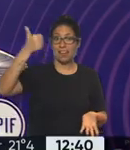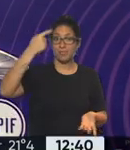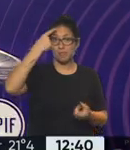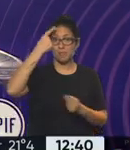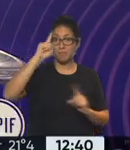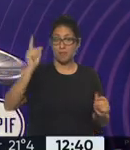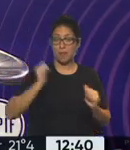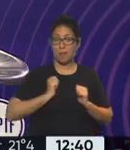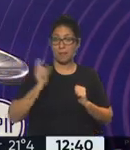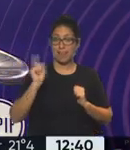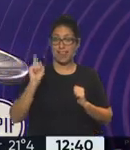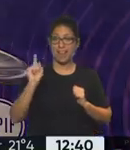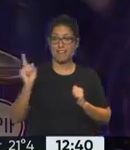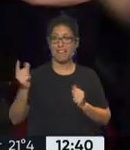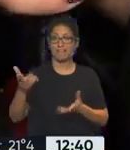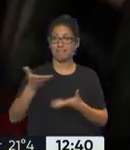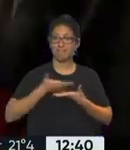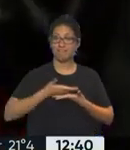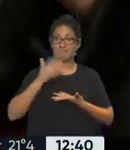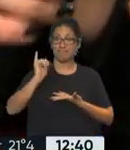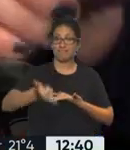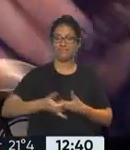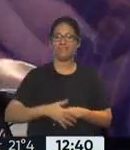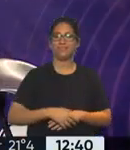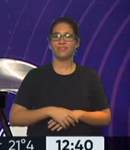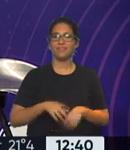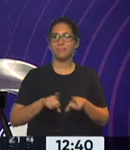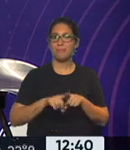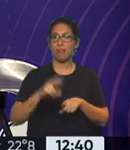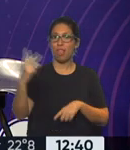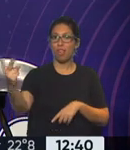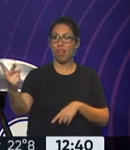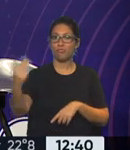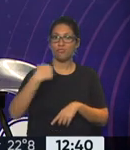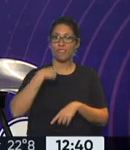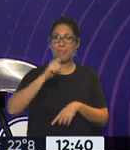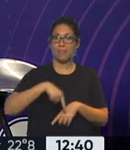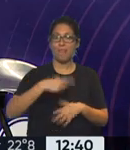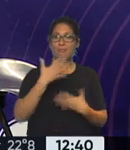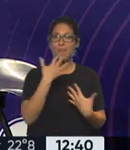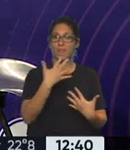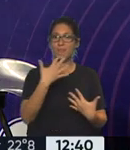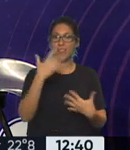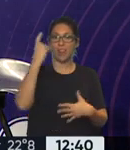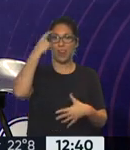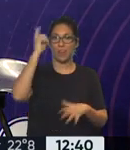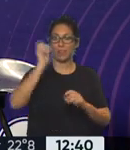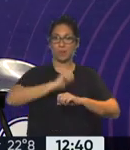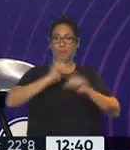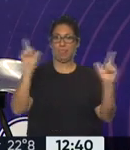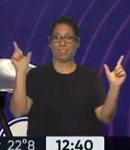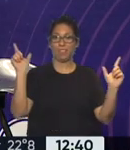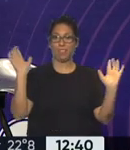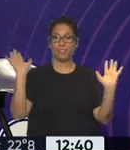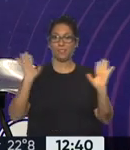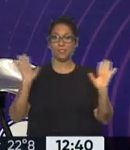mí realmente. Pero bueno, bienvenida sea. Mi hermana se llevó 2, una locura, la verdad que está también sorprendidísima como